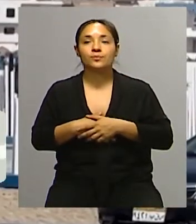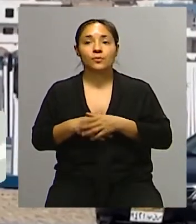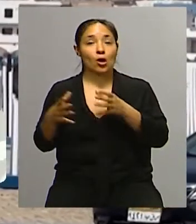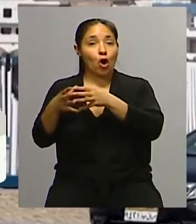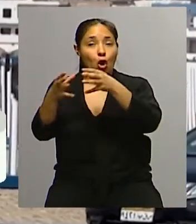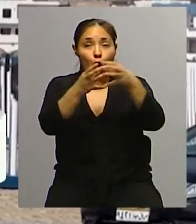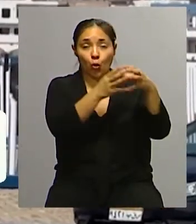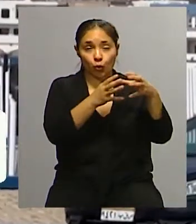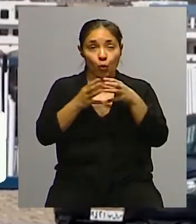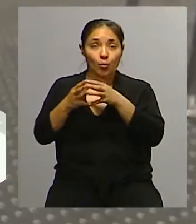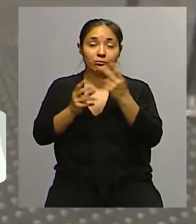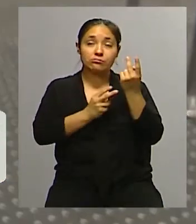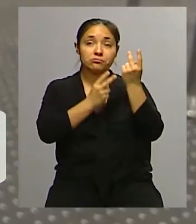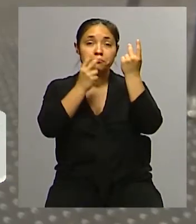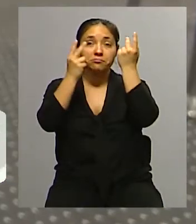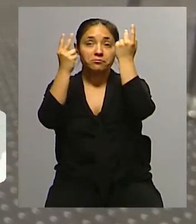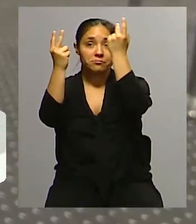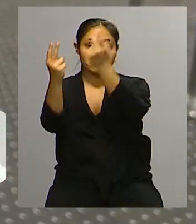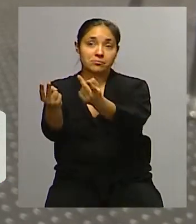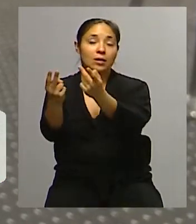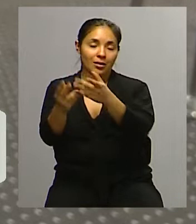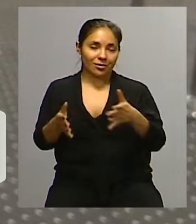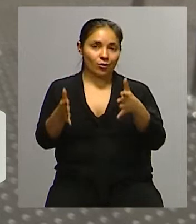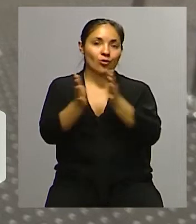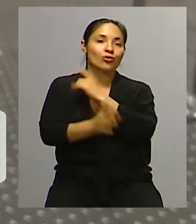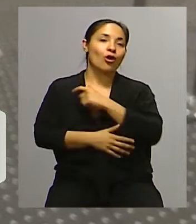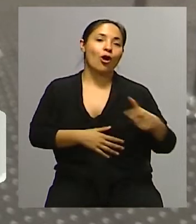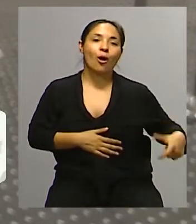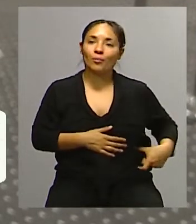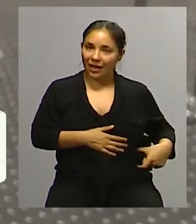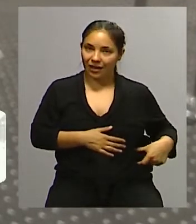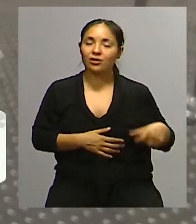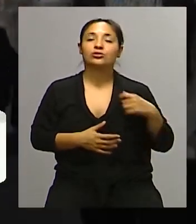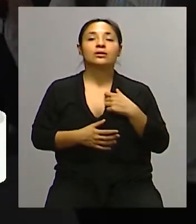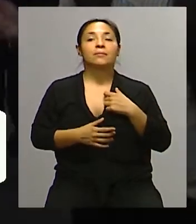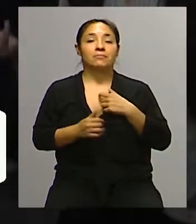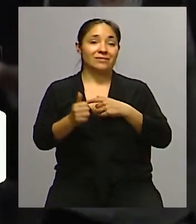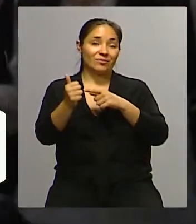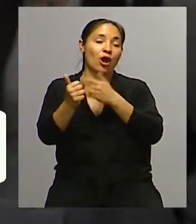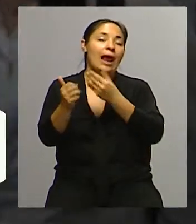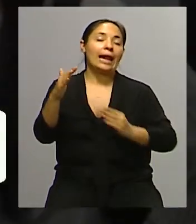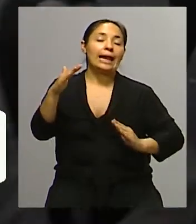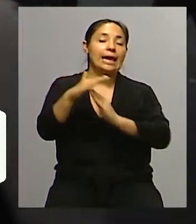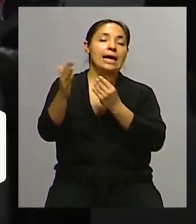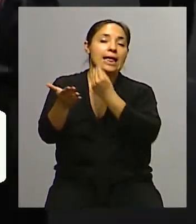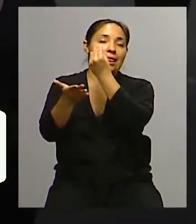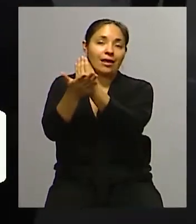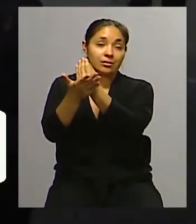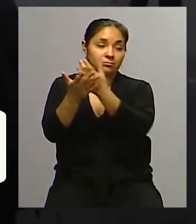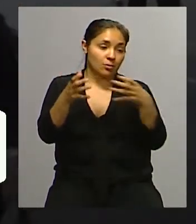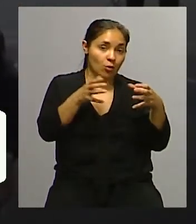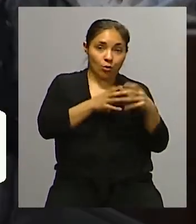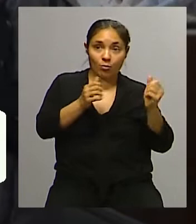que viajan con los gobiernos, digamos, los equipos que viajan acompañando a los líderes políticos son quienes